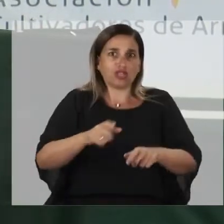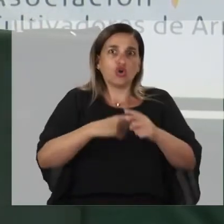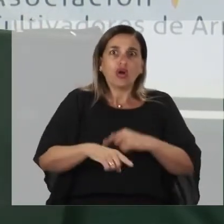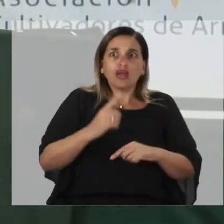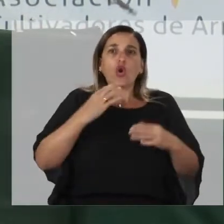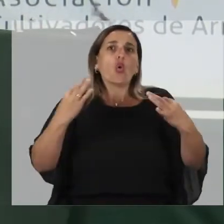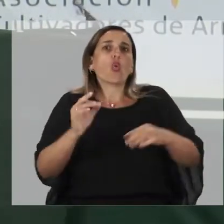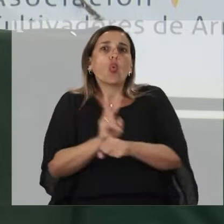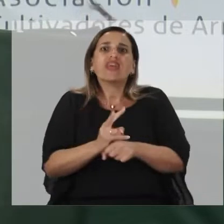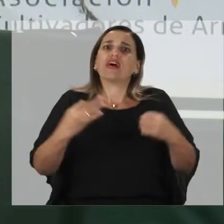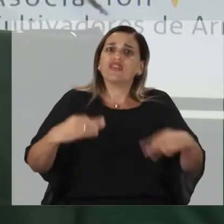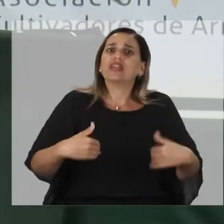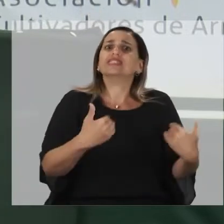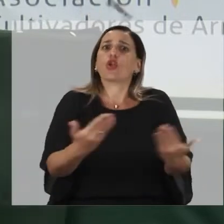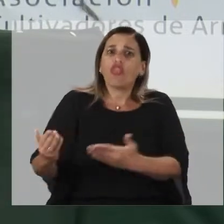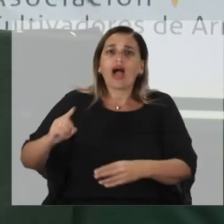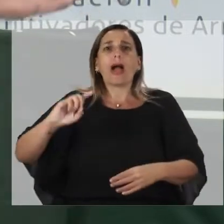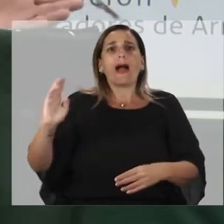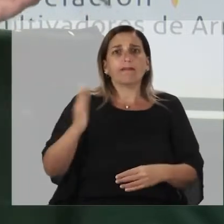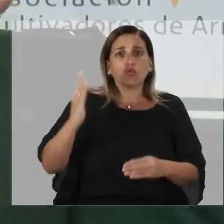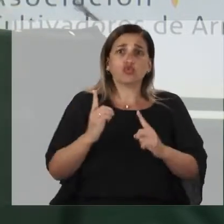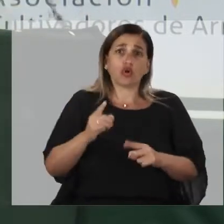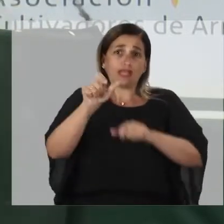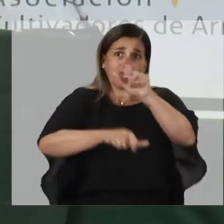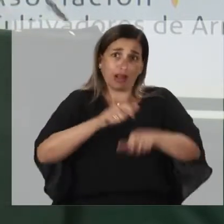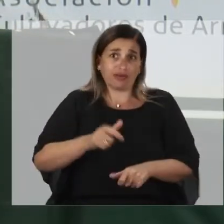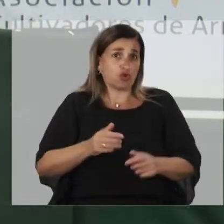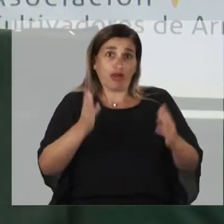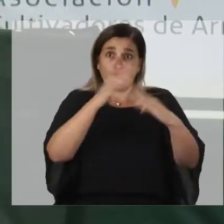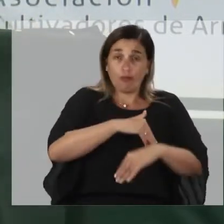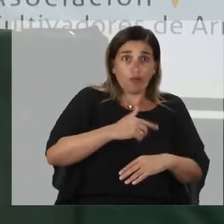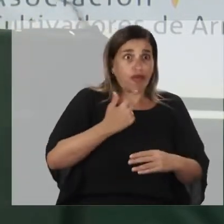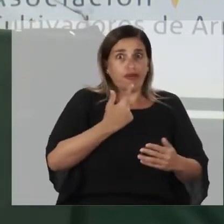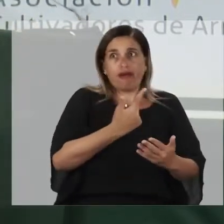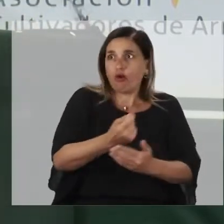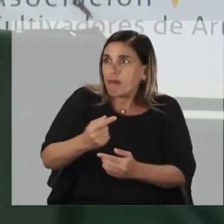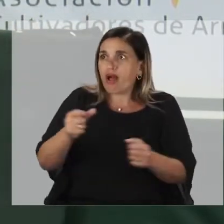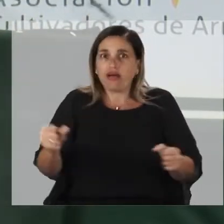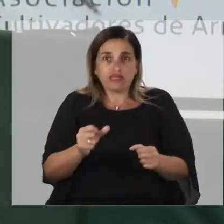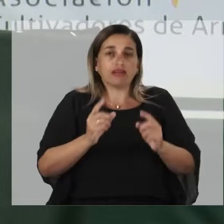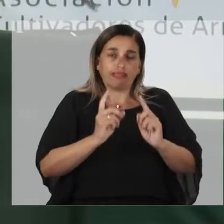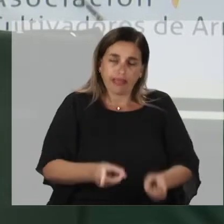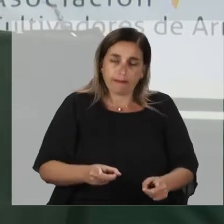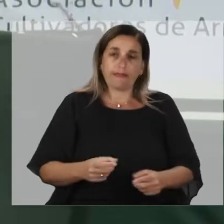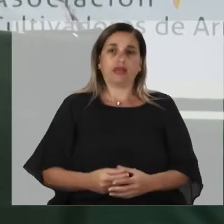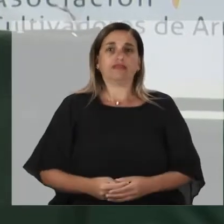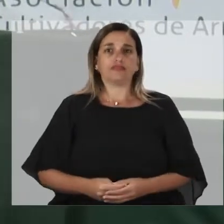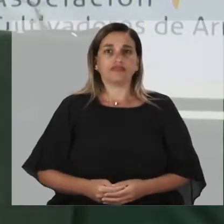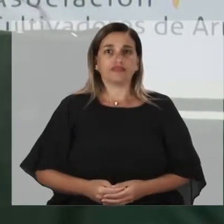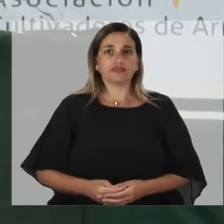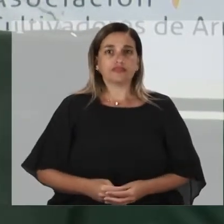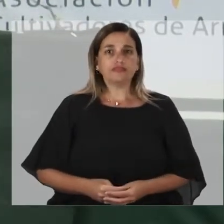que no los despilfarra, que los cuida y que los devuelve al productor por un lado y al ciudadano que menos puede por otro.